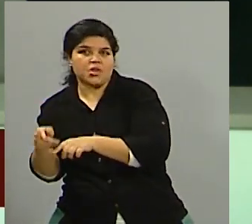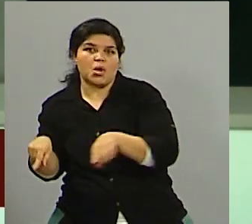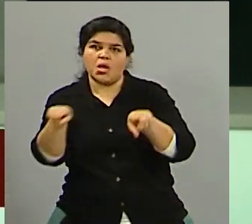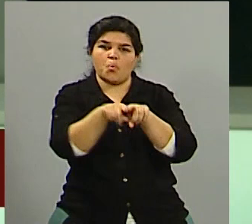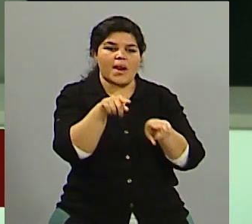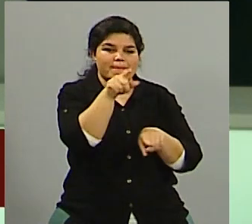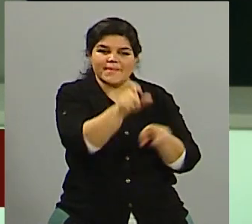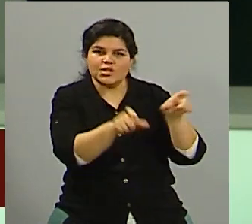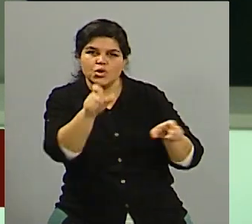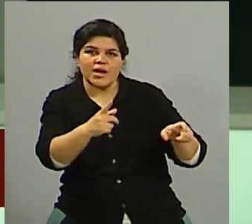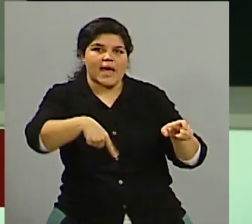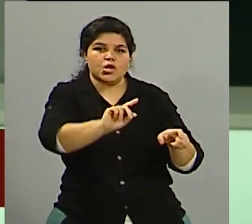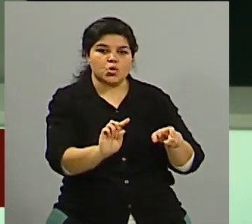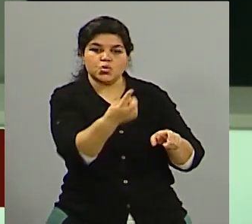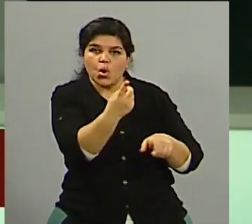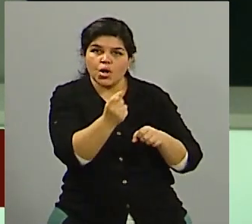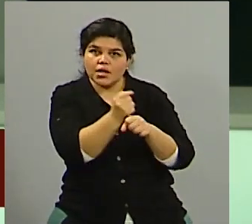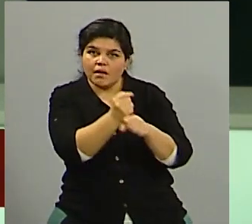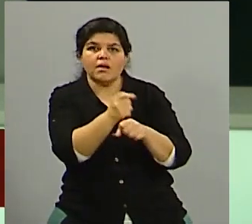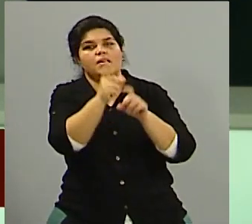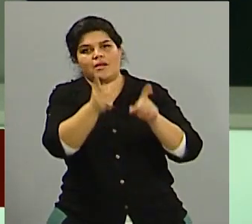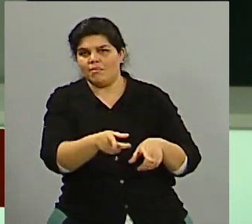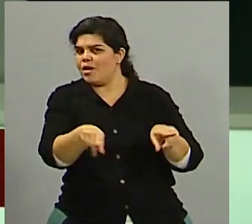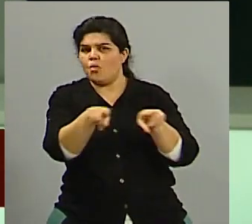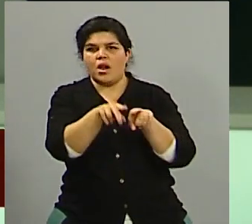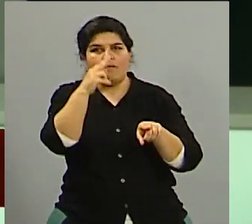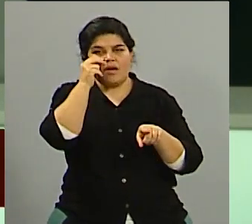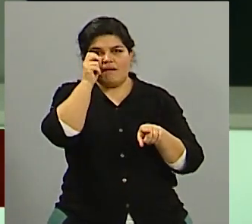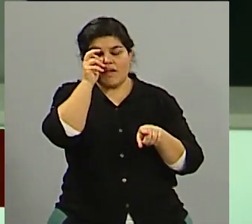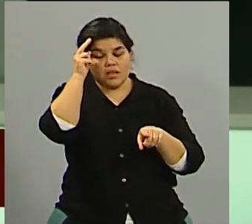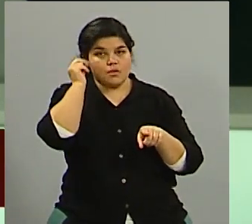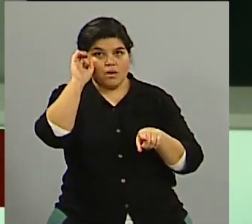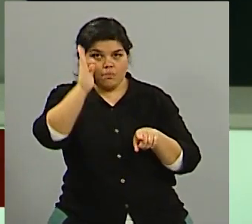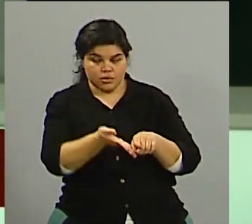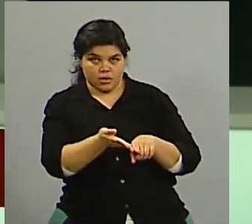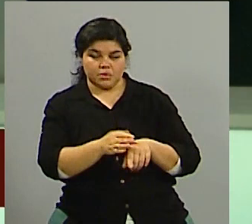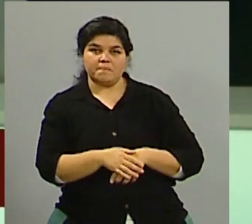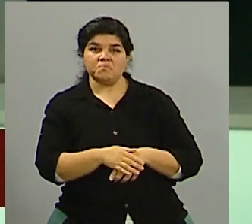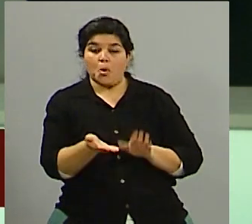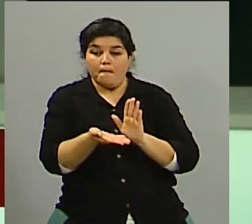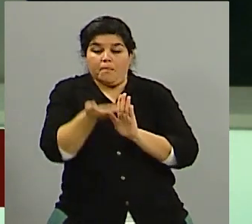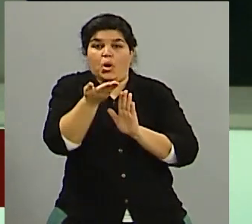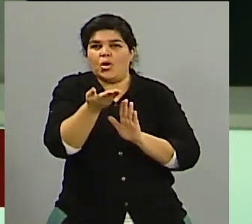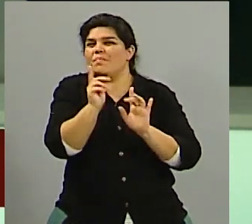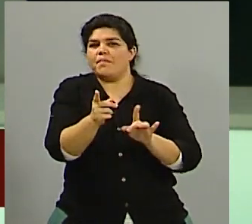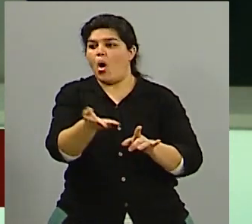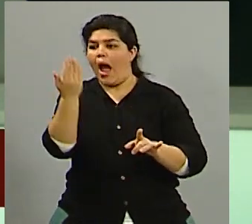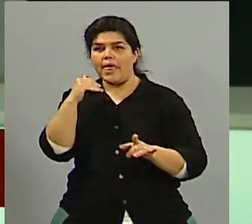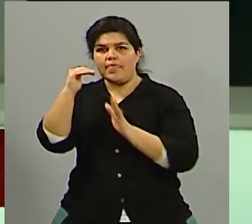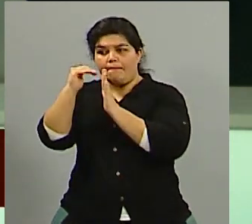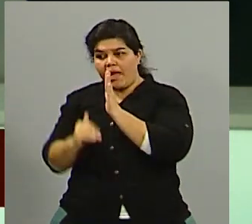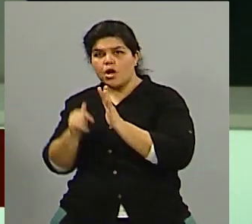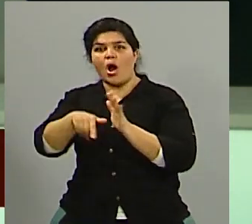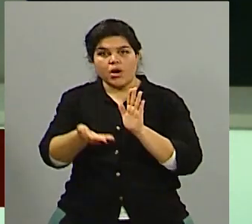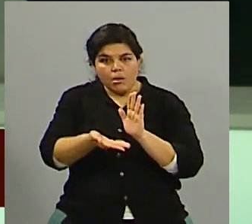cual se piensan a pagar aportes y contribuciones en Argentina. Es un aporte más alto, digamos, de los que se pagaban en las moratorias previsionales, pero también volviendo al